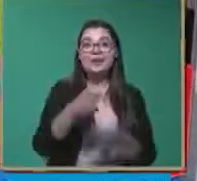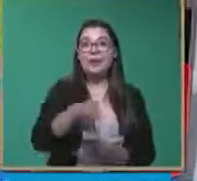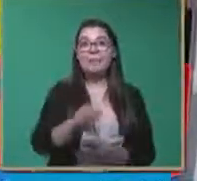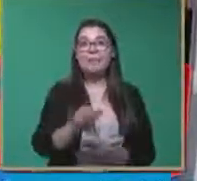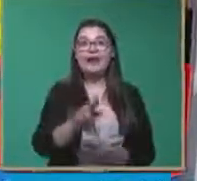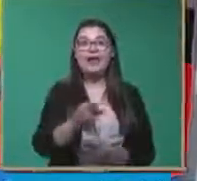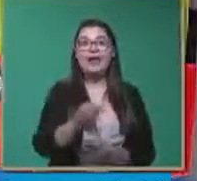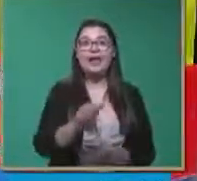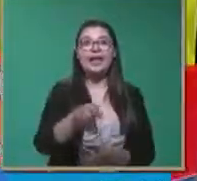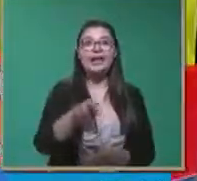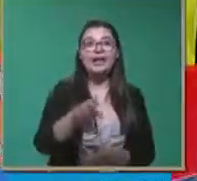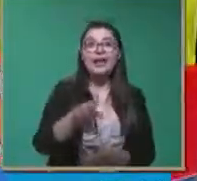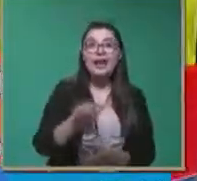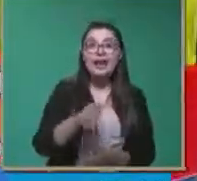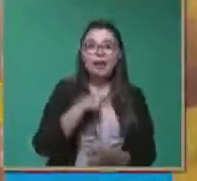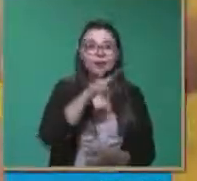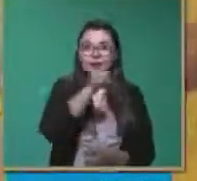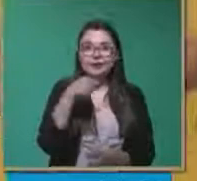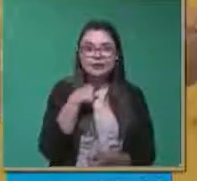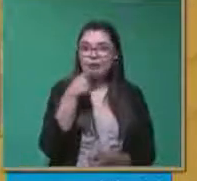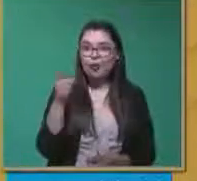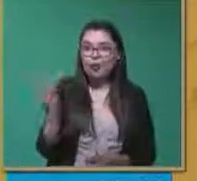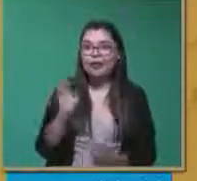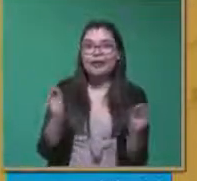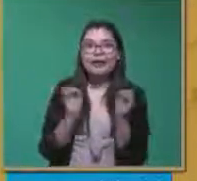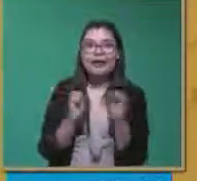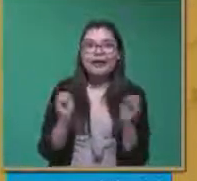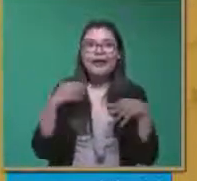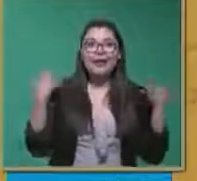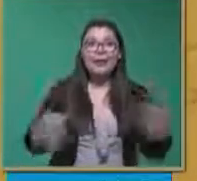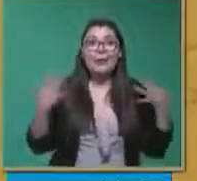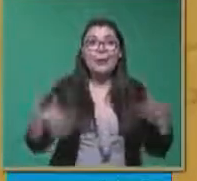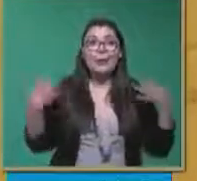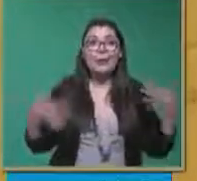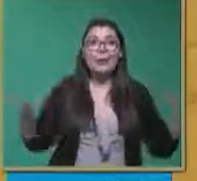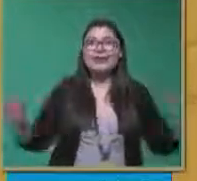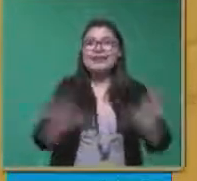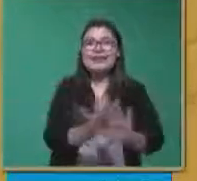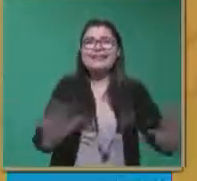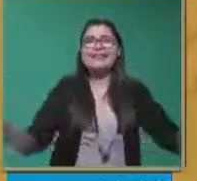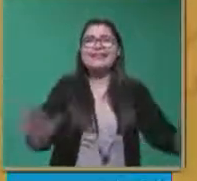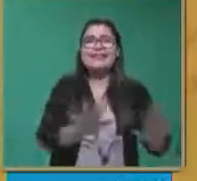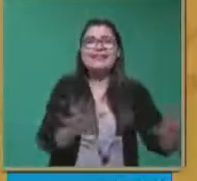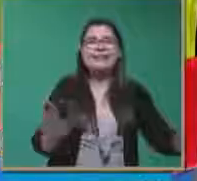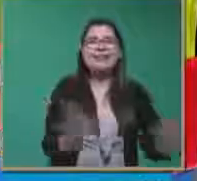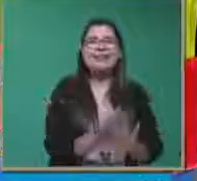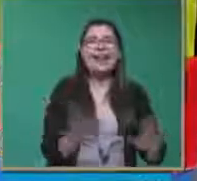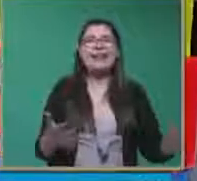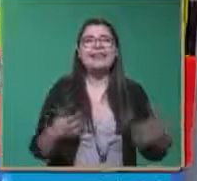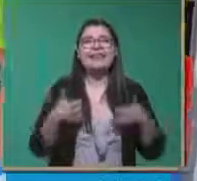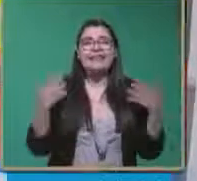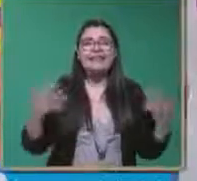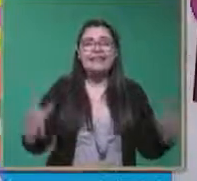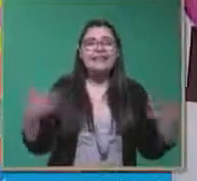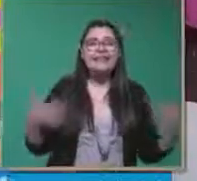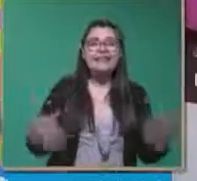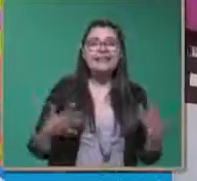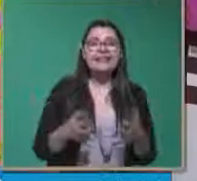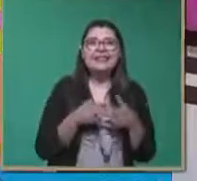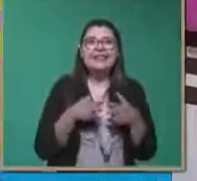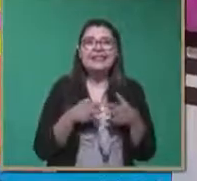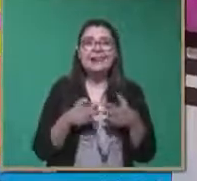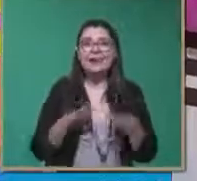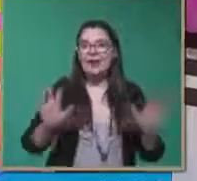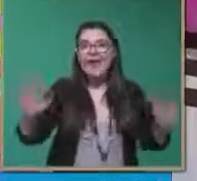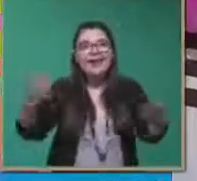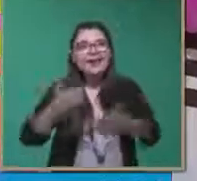se debe mover. ¡Ay, ayúdenme, niños, ayúdenme! No, maestra, se nos va a frío, salir. ¡Frío, frío, frío! ¡Ay! Acá escuché la voz de la maestra Marianela. Ya. ¡Ay! Ya la